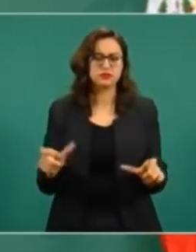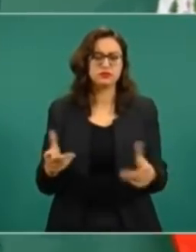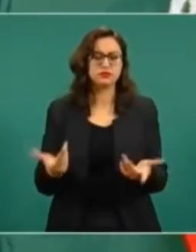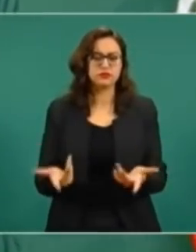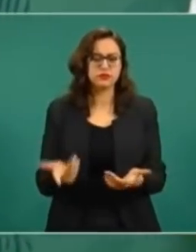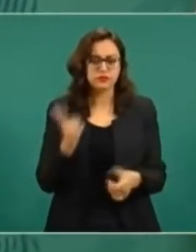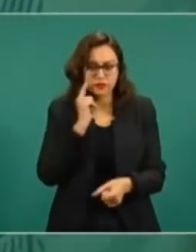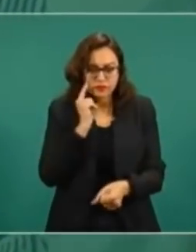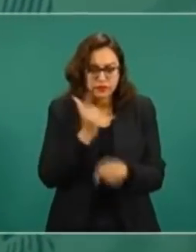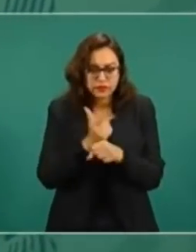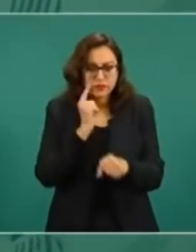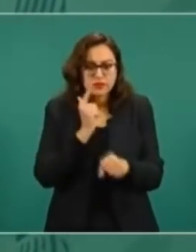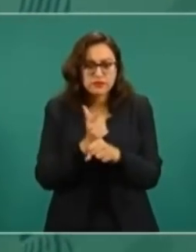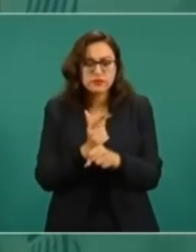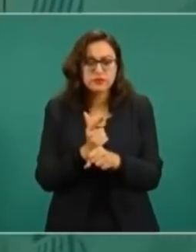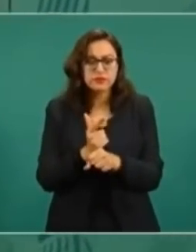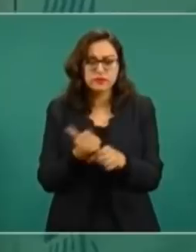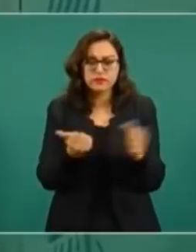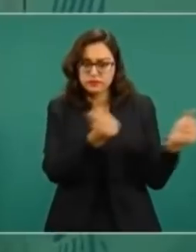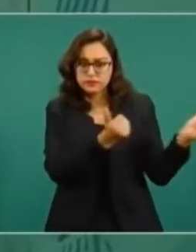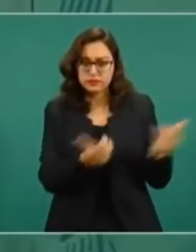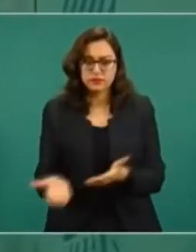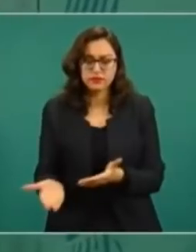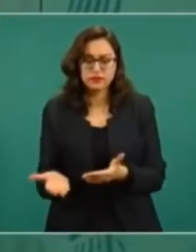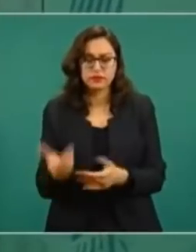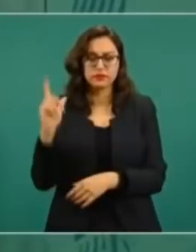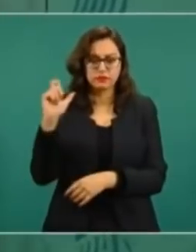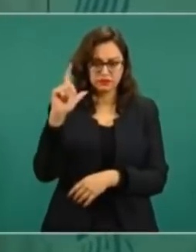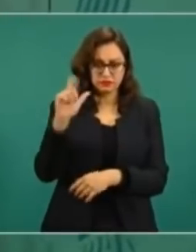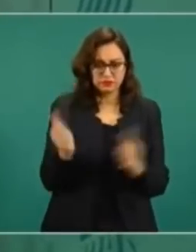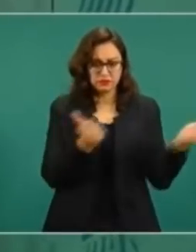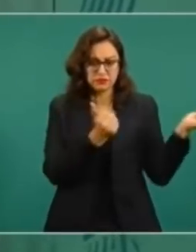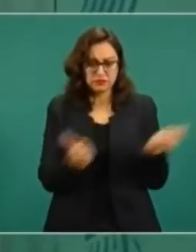introducción de armas.